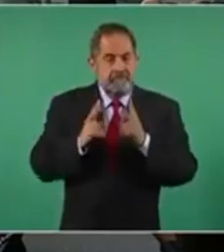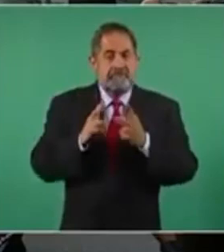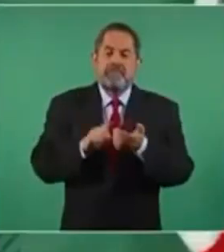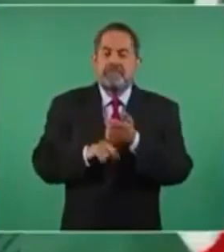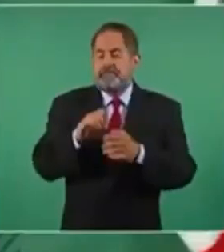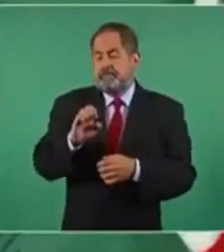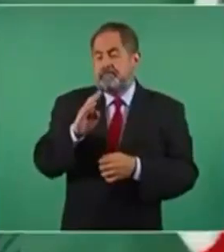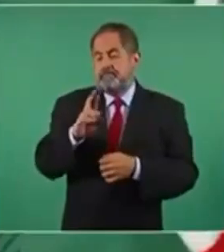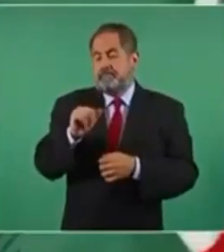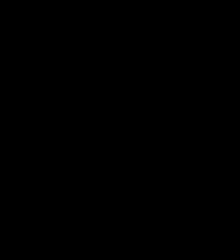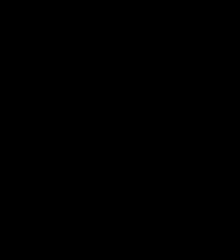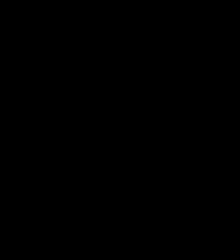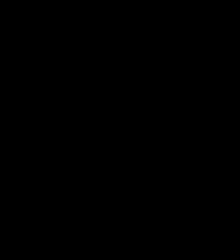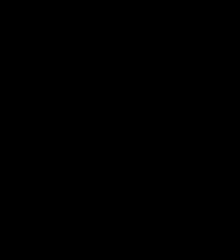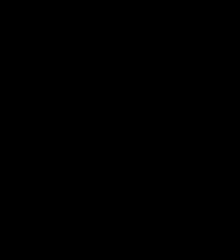Gracias.